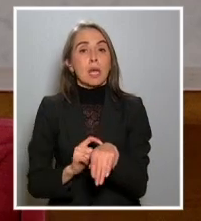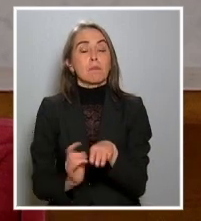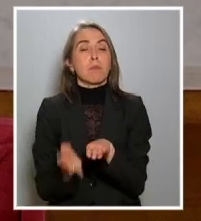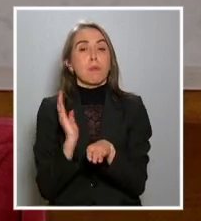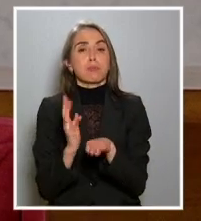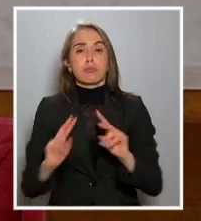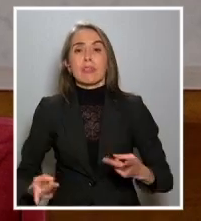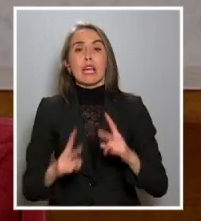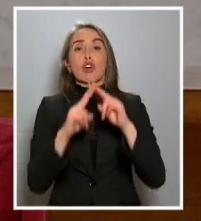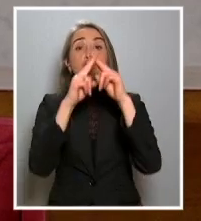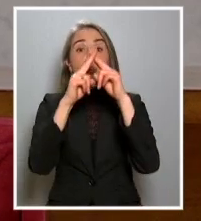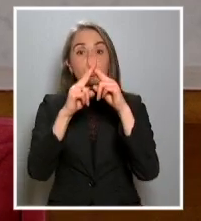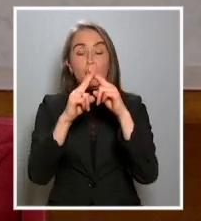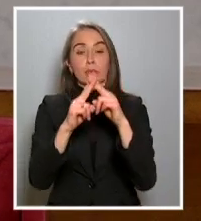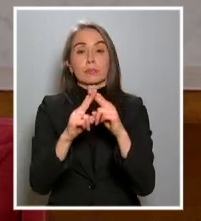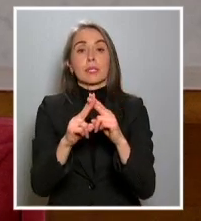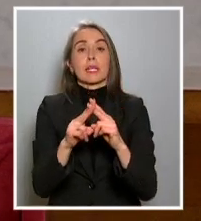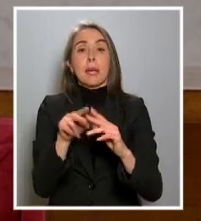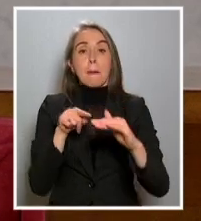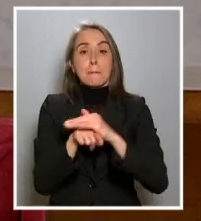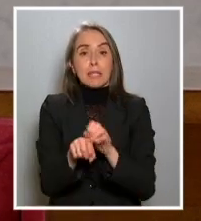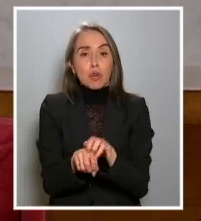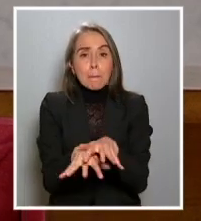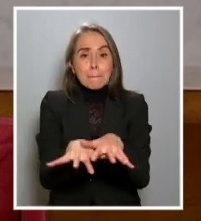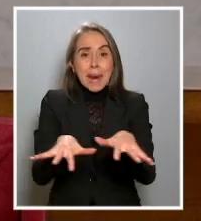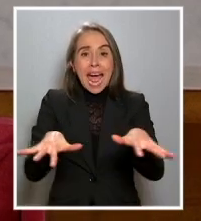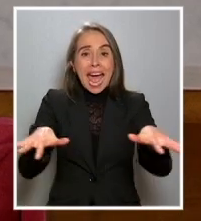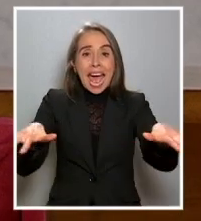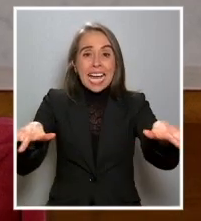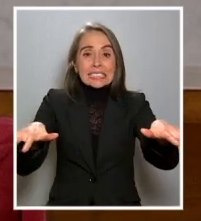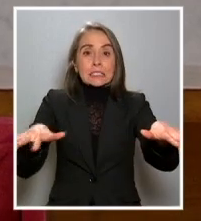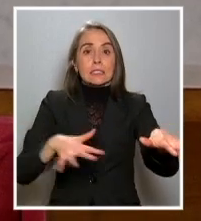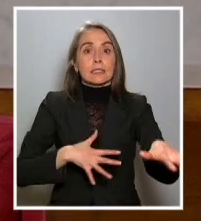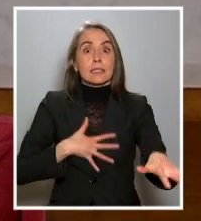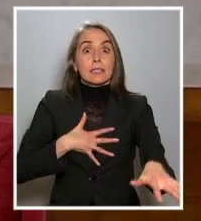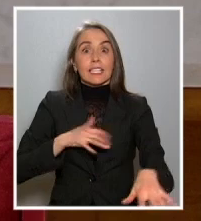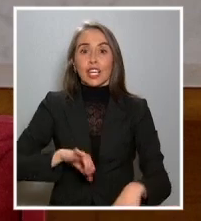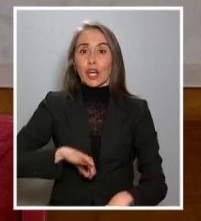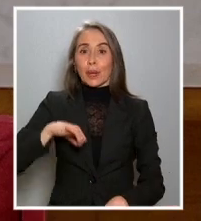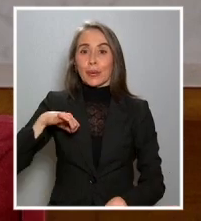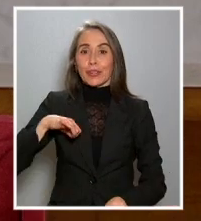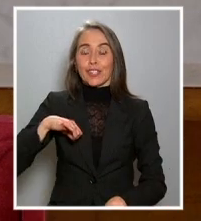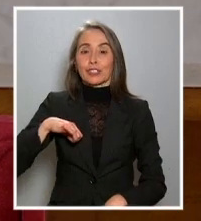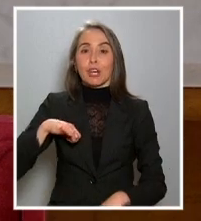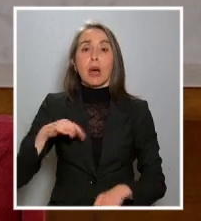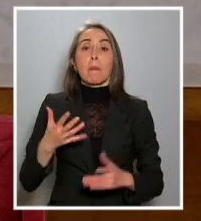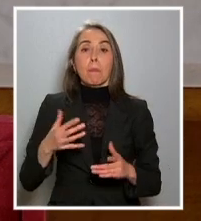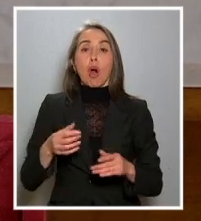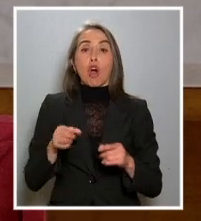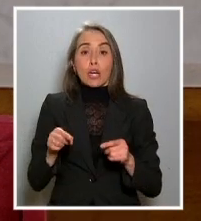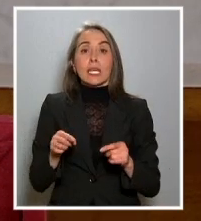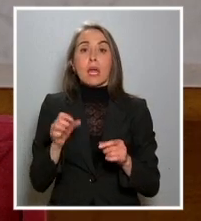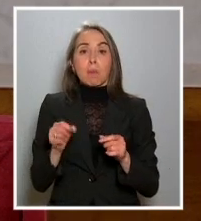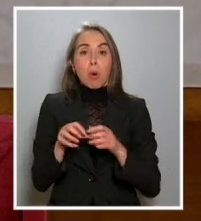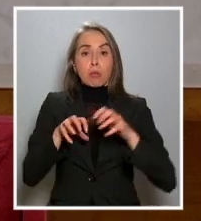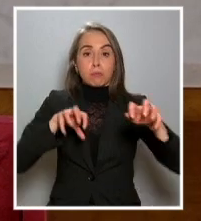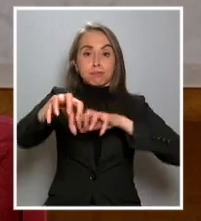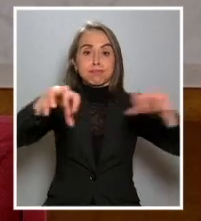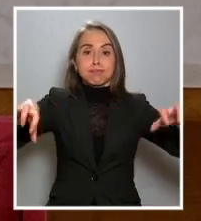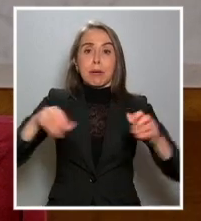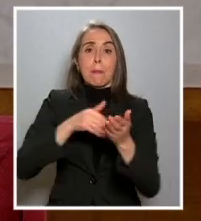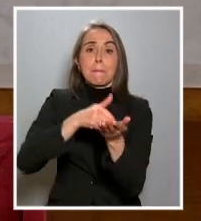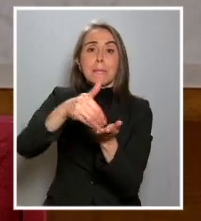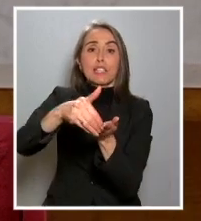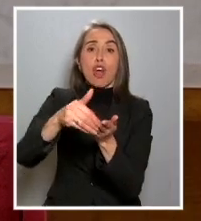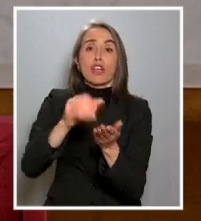obras. Y es que cuando el metro crece nos sentimos orgullosos porque estamos conectando a millones de chilenos.